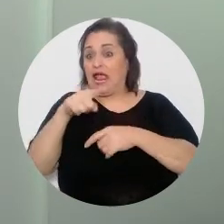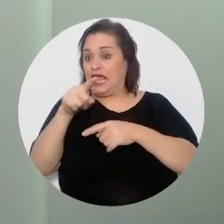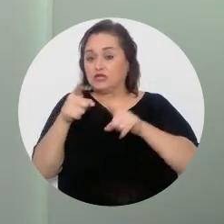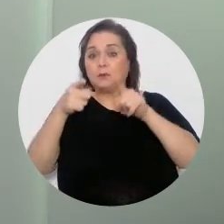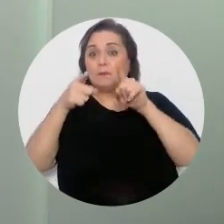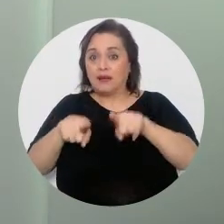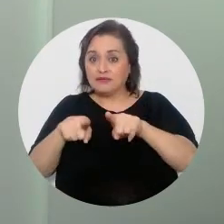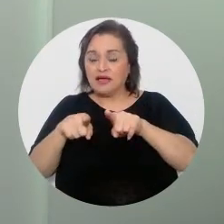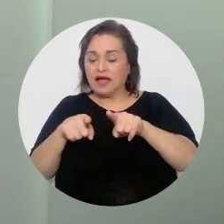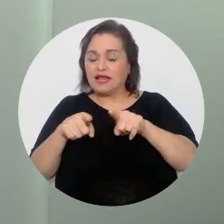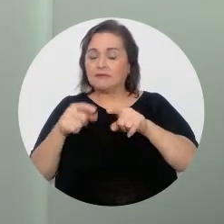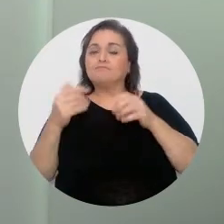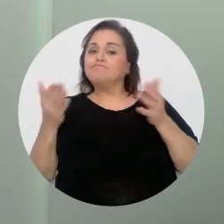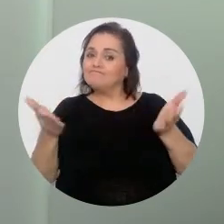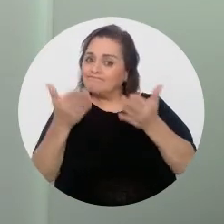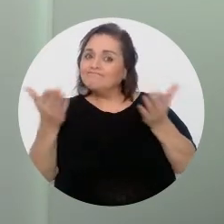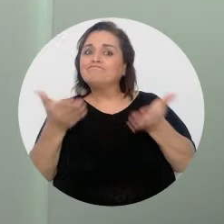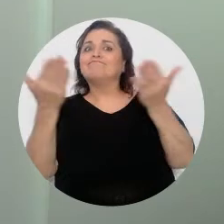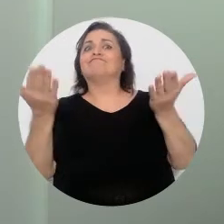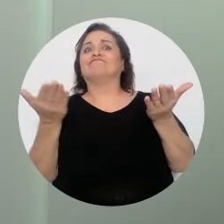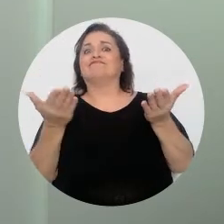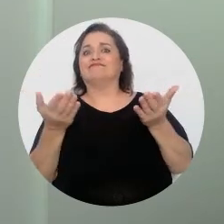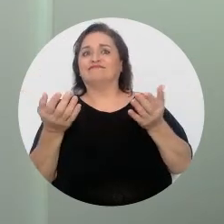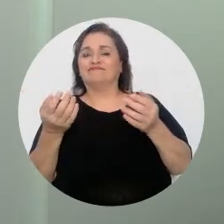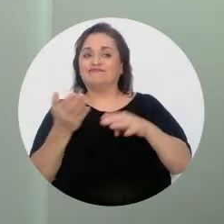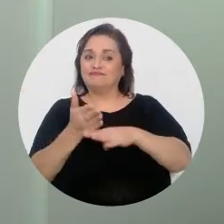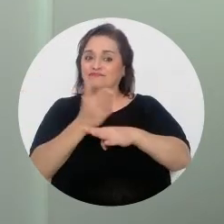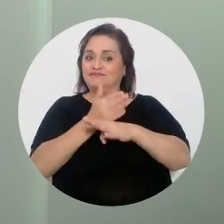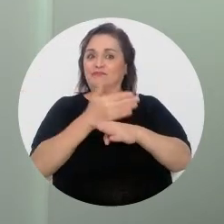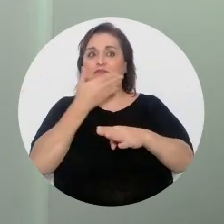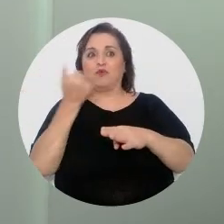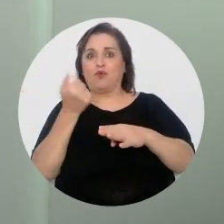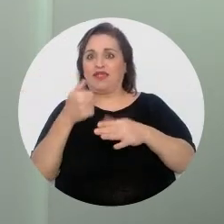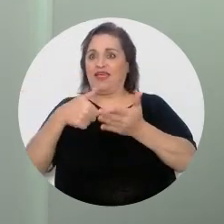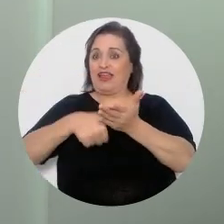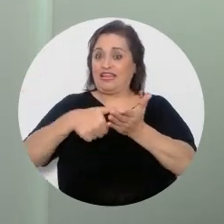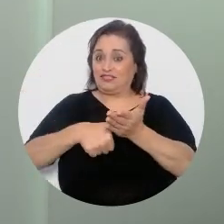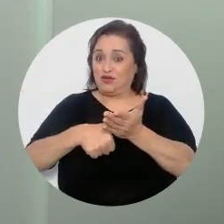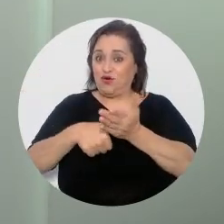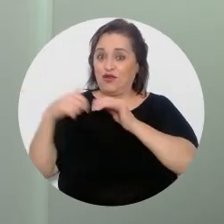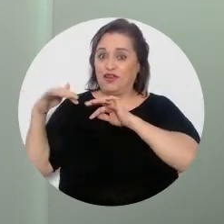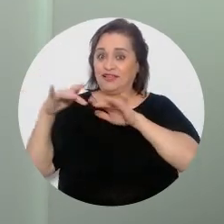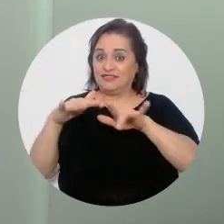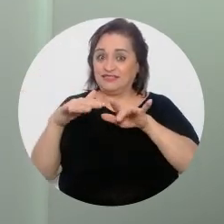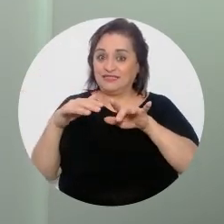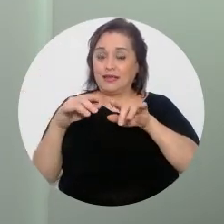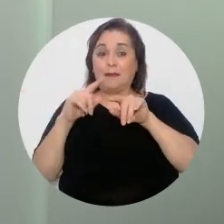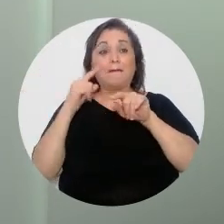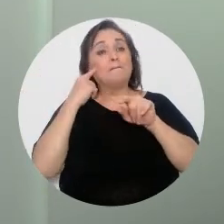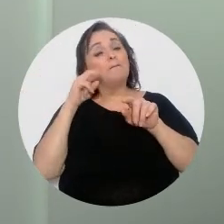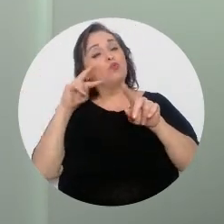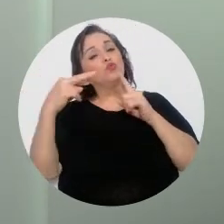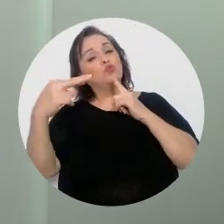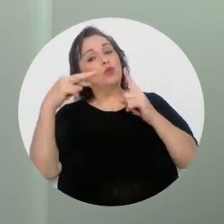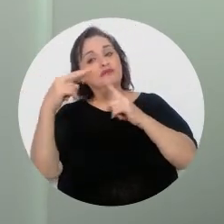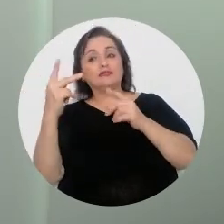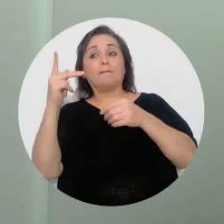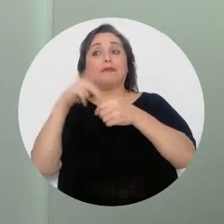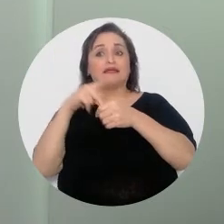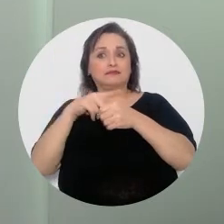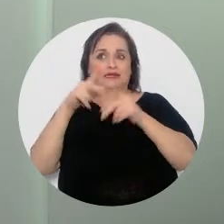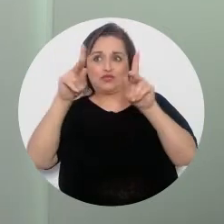Esperaban que se diera esto, un revitalizamiento, se revitalizaran, estas elecciones y sobre todo desde el punto de vista de